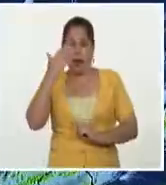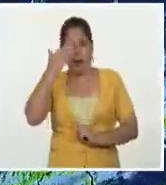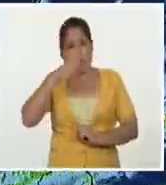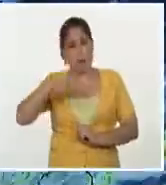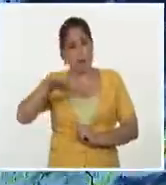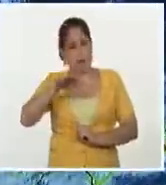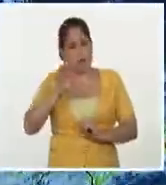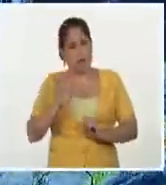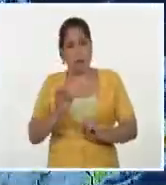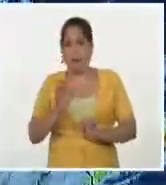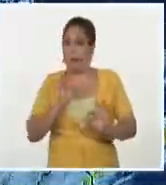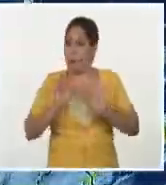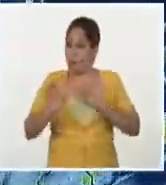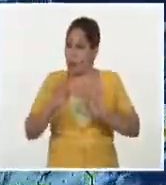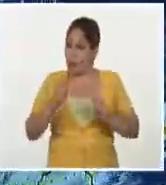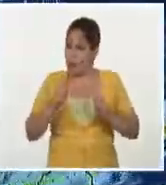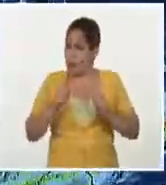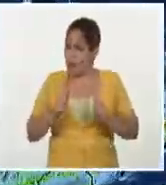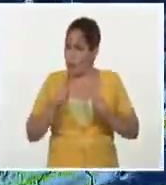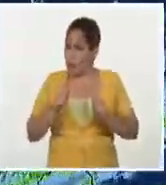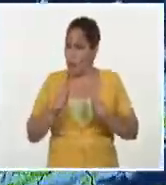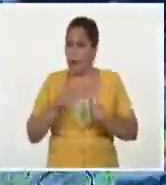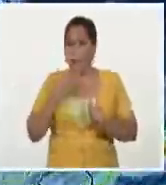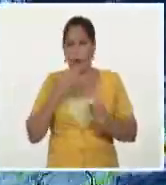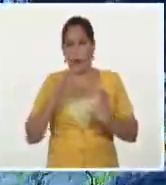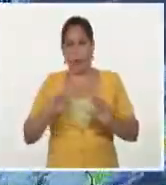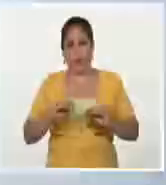como siempre le digo cuídese mucho y tenga buen día